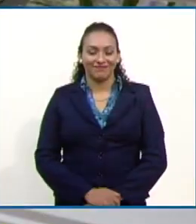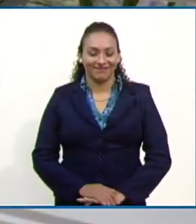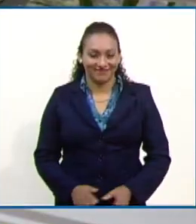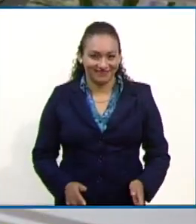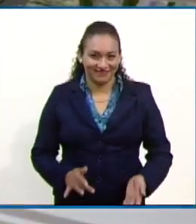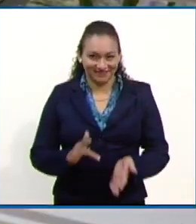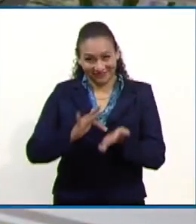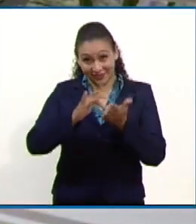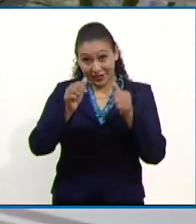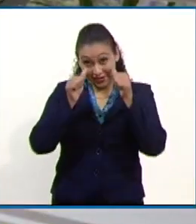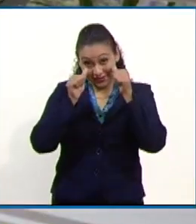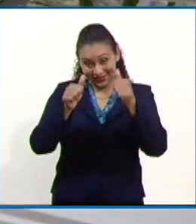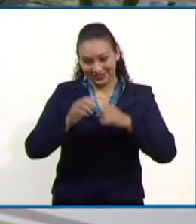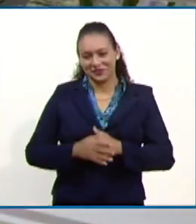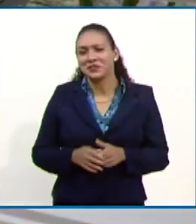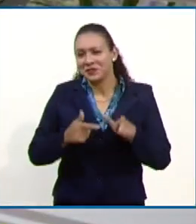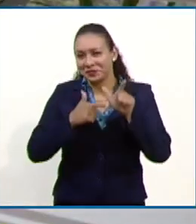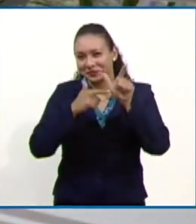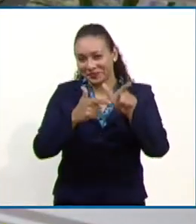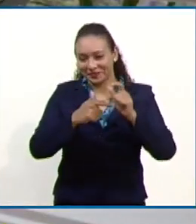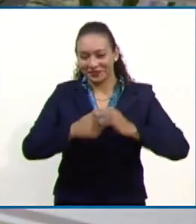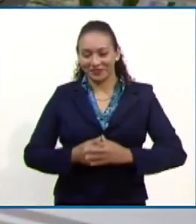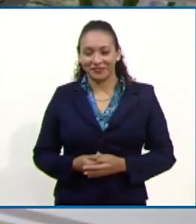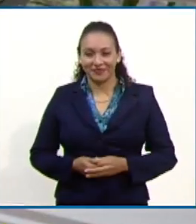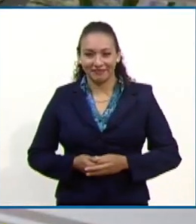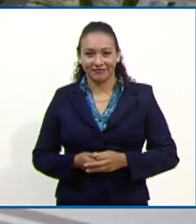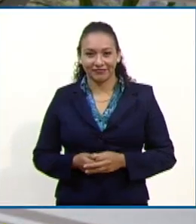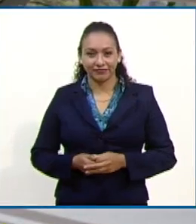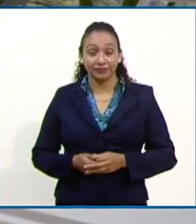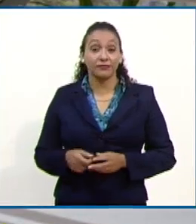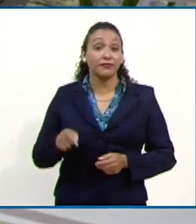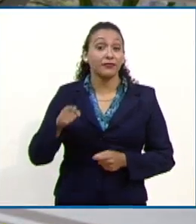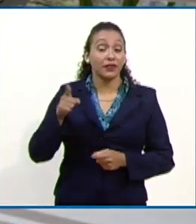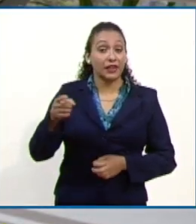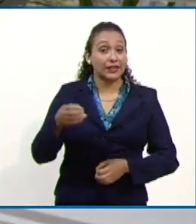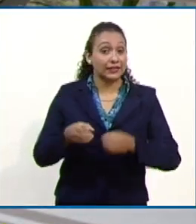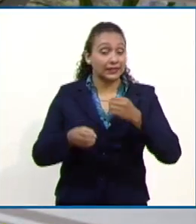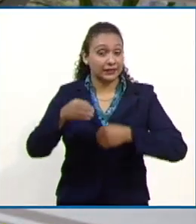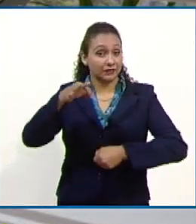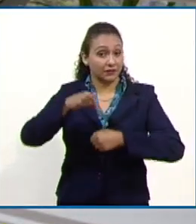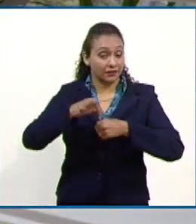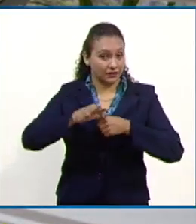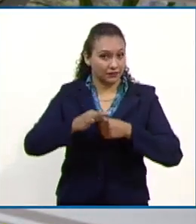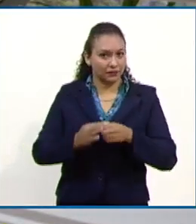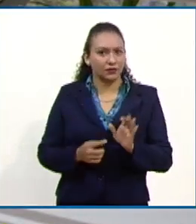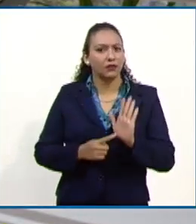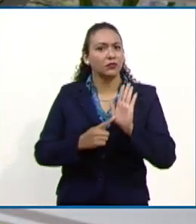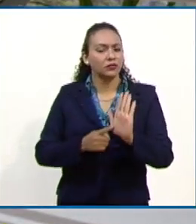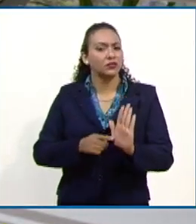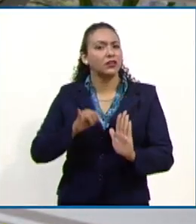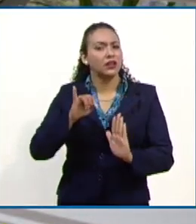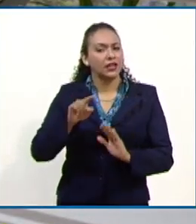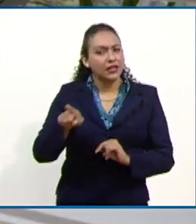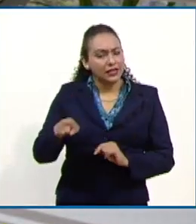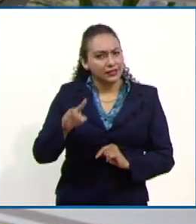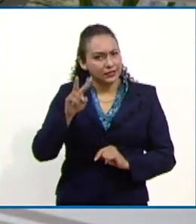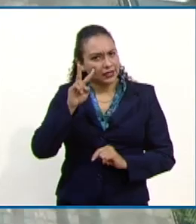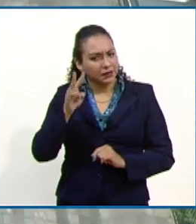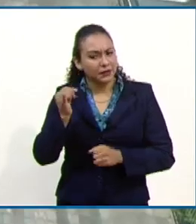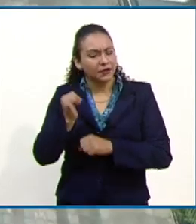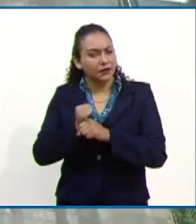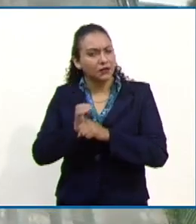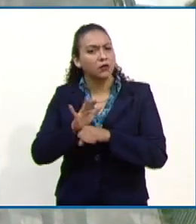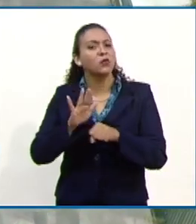Gracias por continuar con nosotros. Seguimos con las noticias. La Sala Superior del Tribunal Electoral confirmó la resolución de la Sala Regional